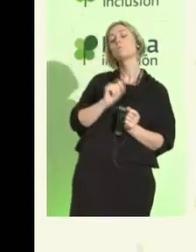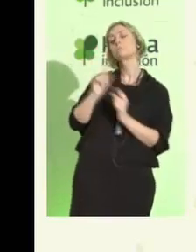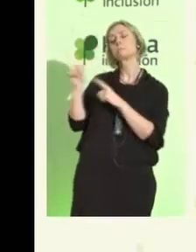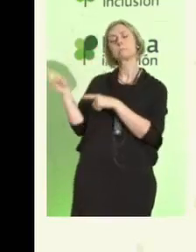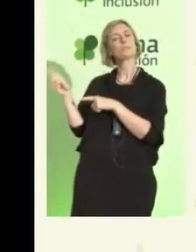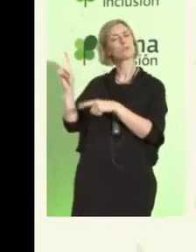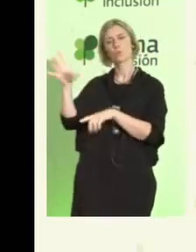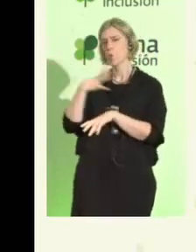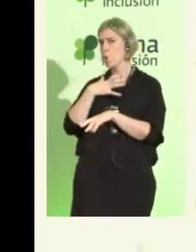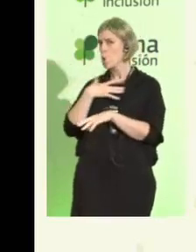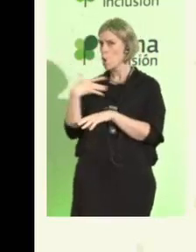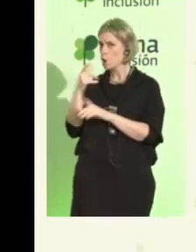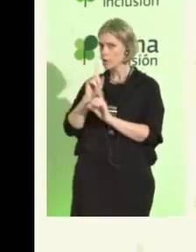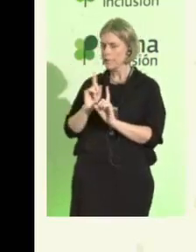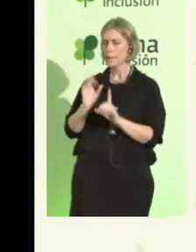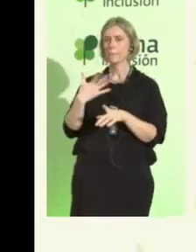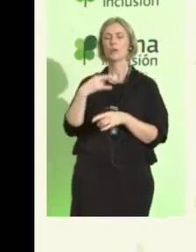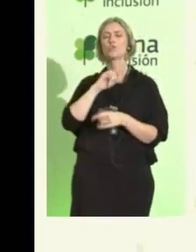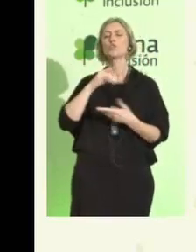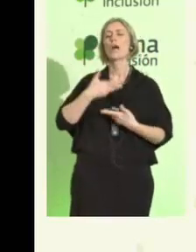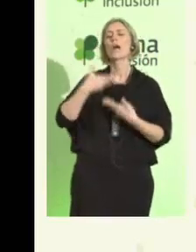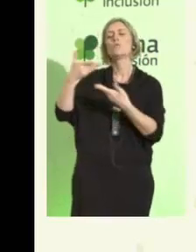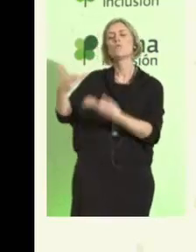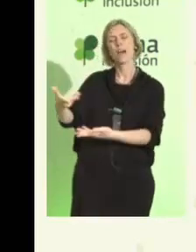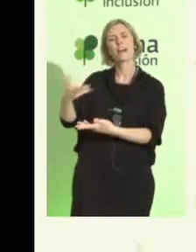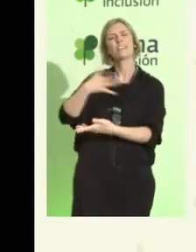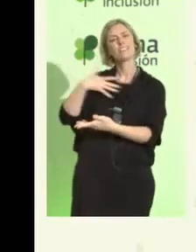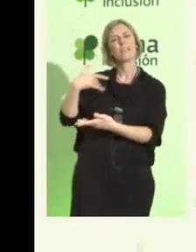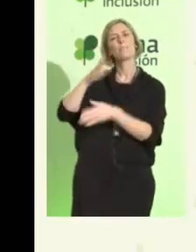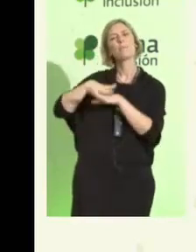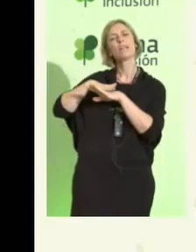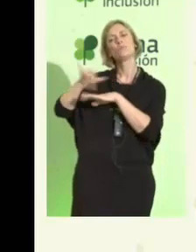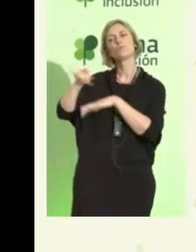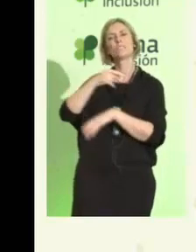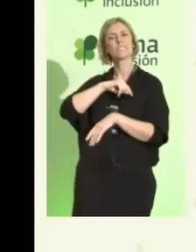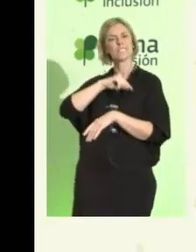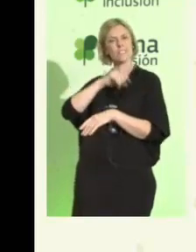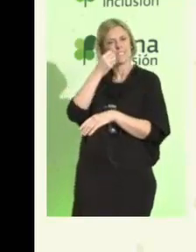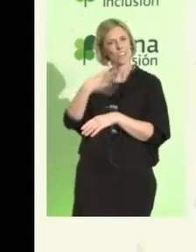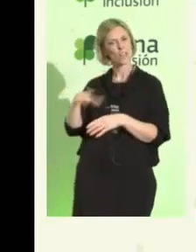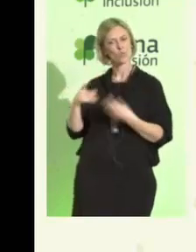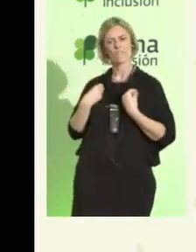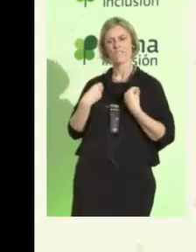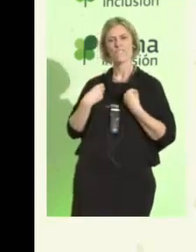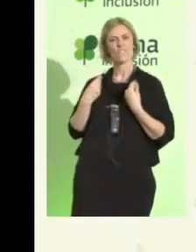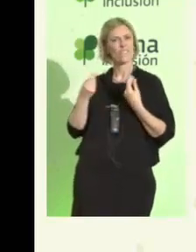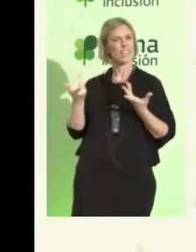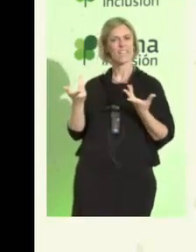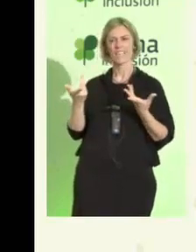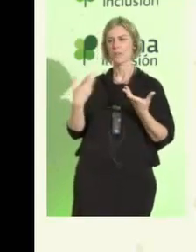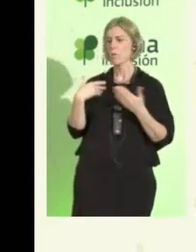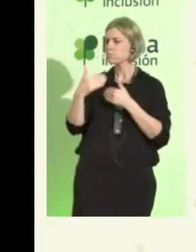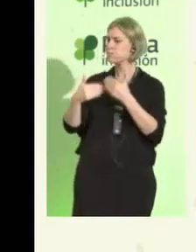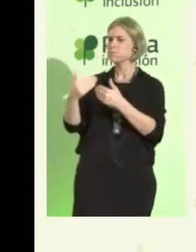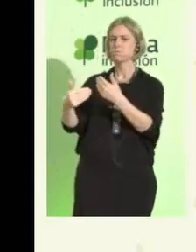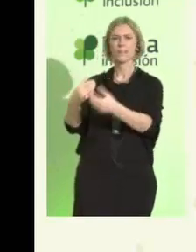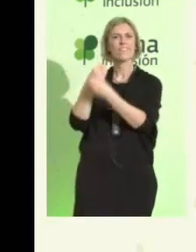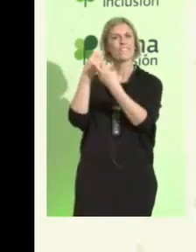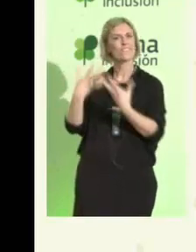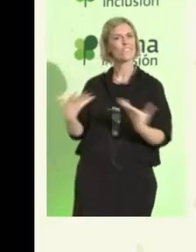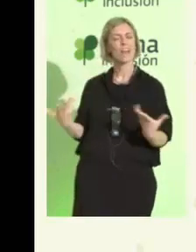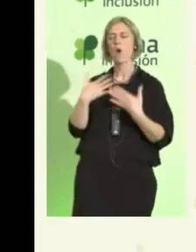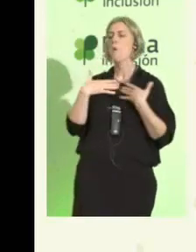forma que haga que te sientas bien. Y puedes vivir la vida como puede ser, y puedes diseñar tu vida, y